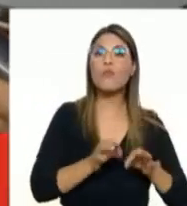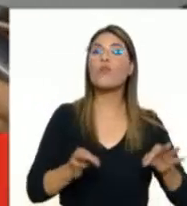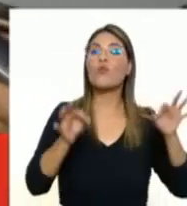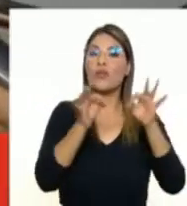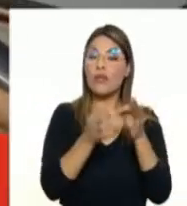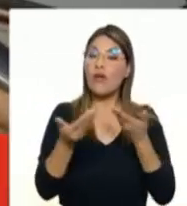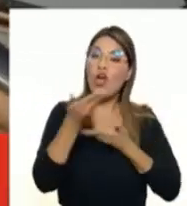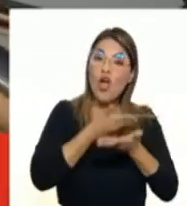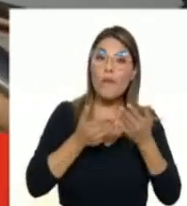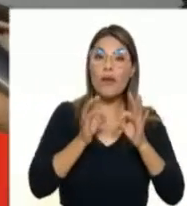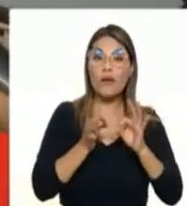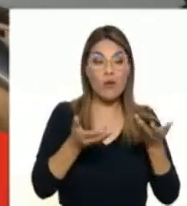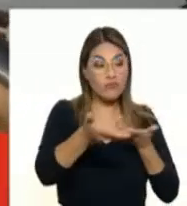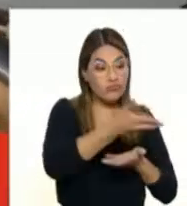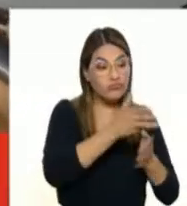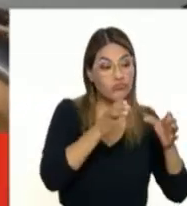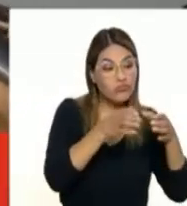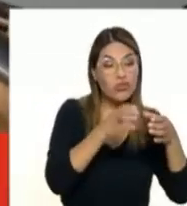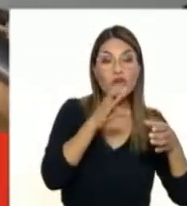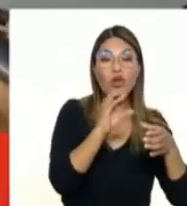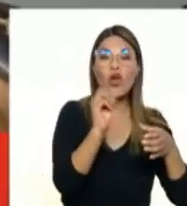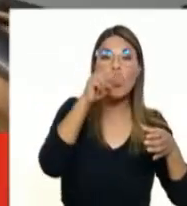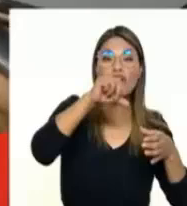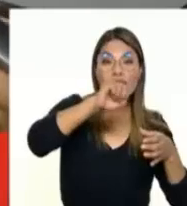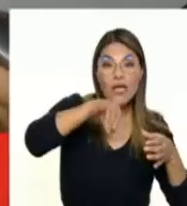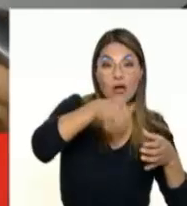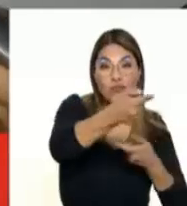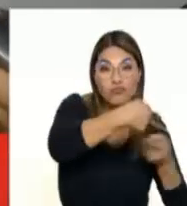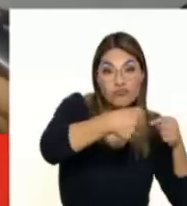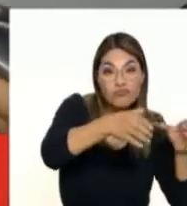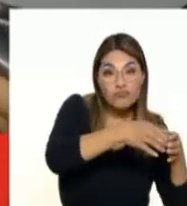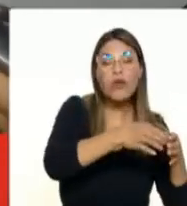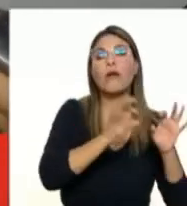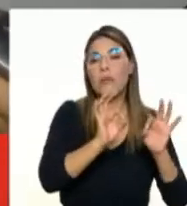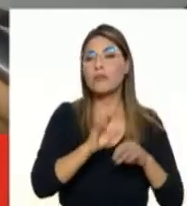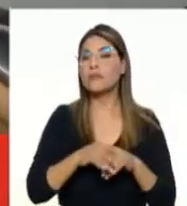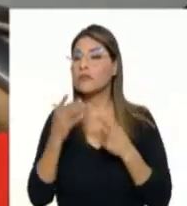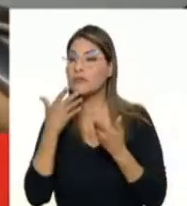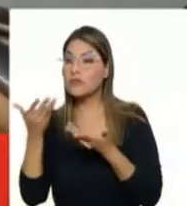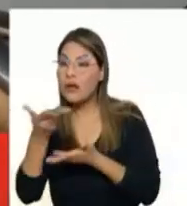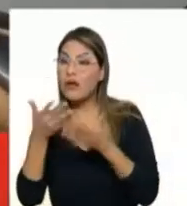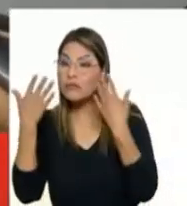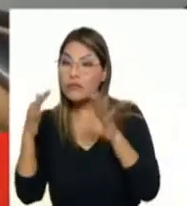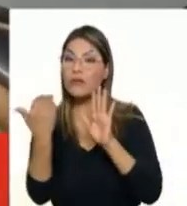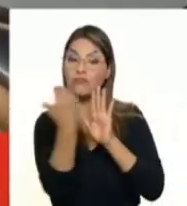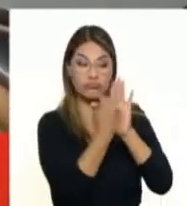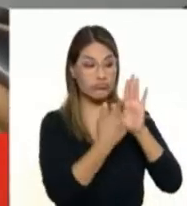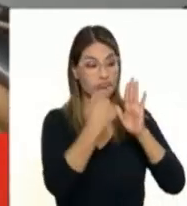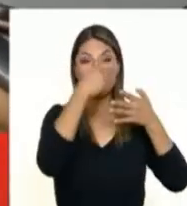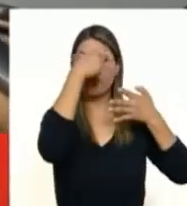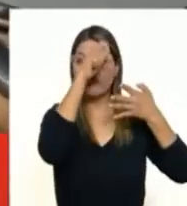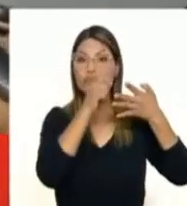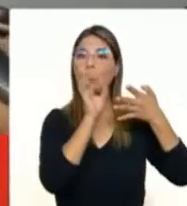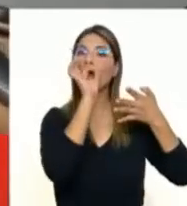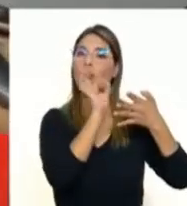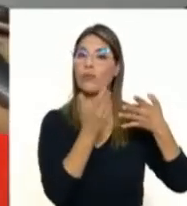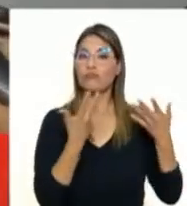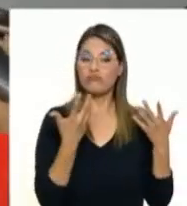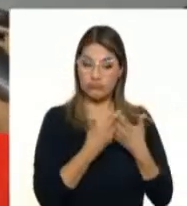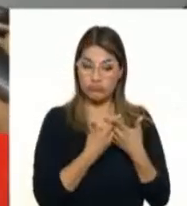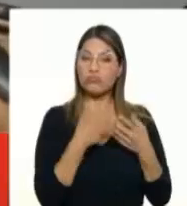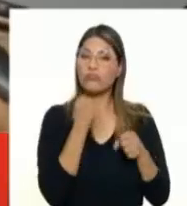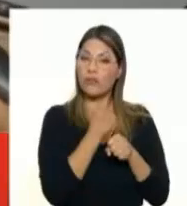hacerse en el seno del Consejo Nacional de Trabajo. Se ha realizado, se ha cumplido este procedimiento, se ha hecho